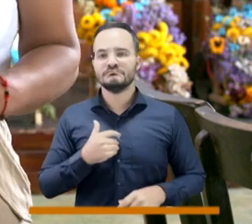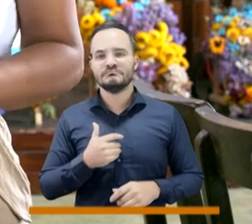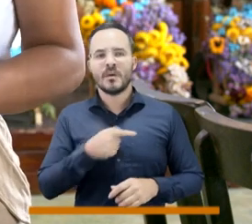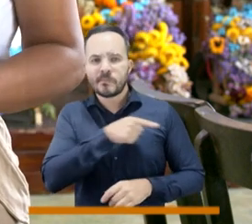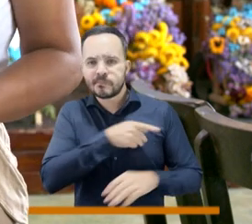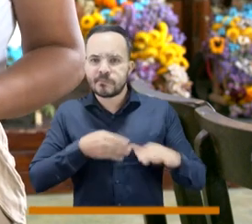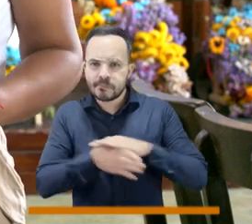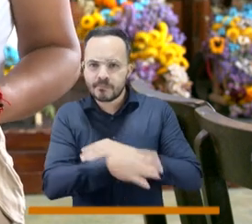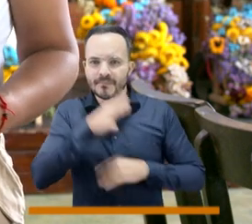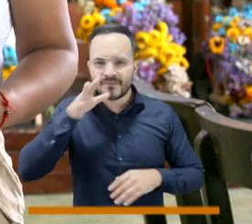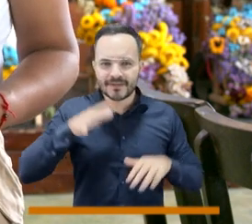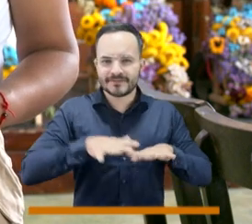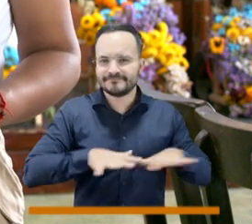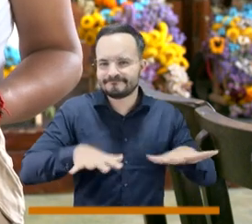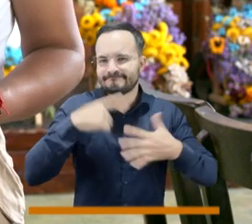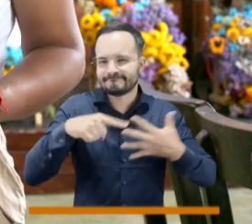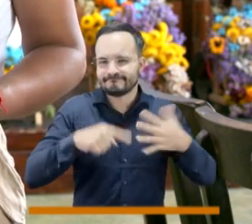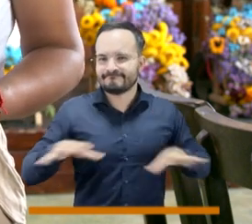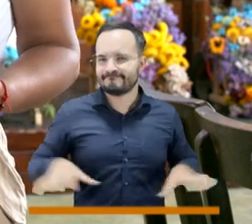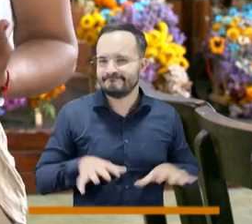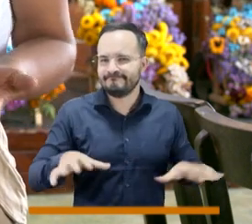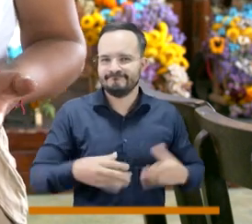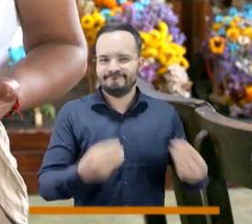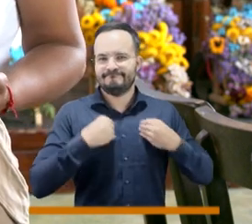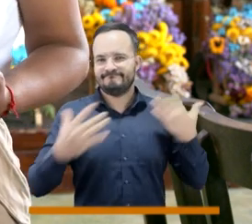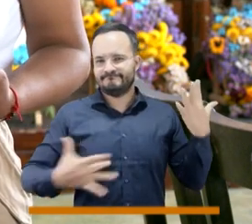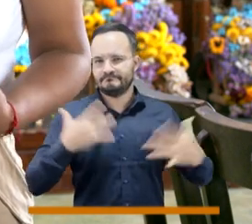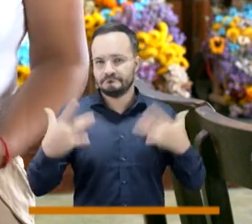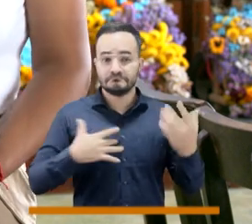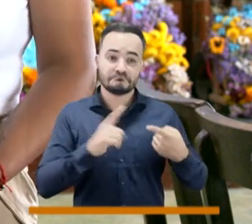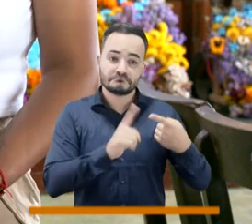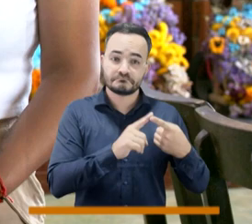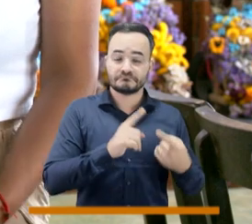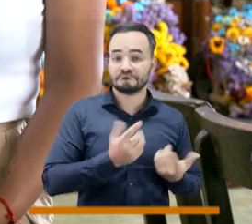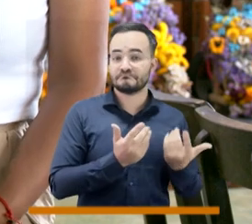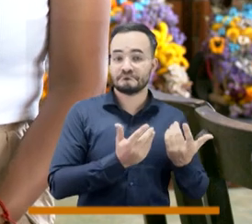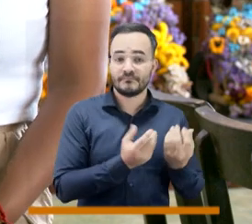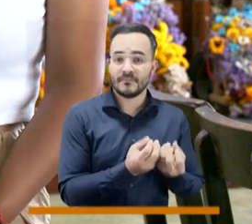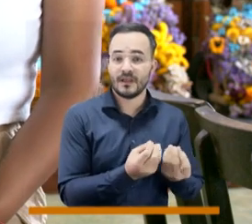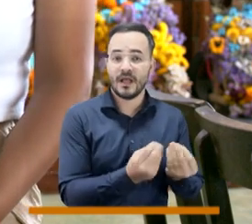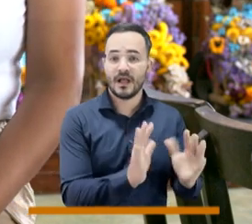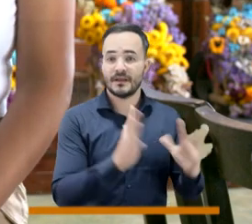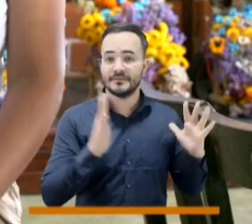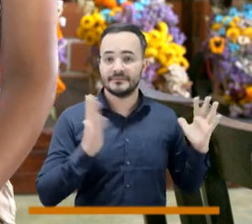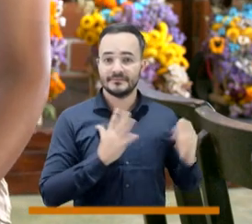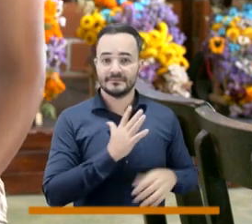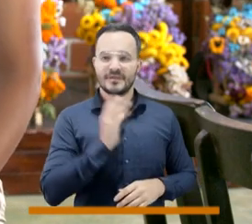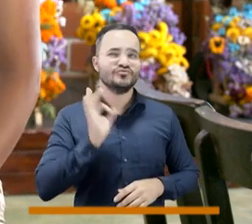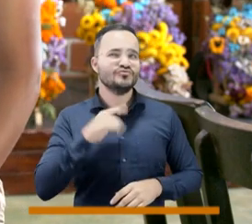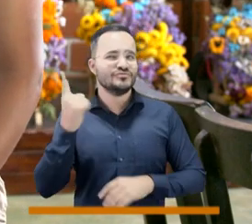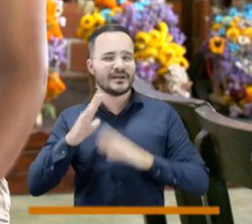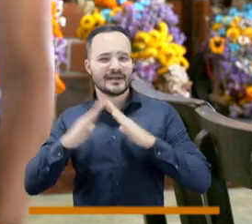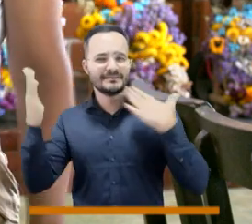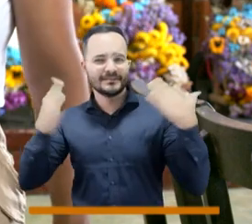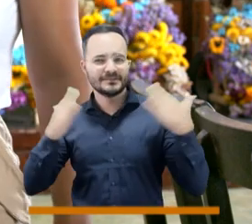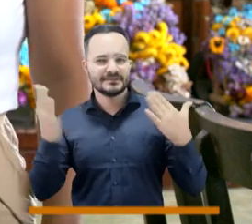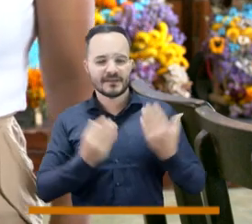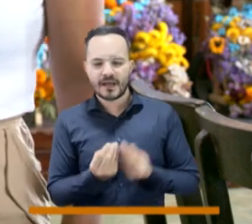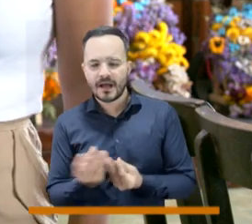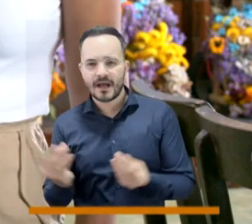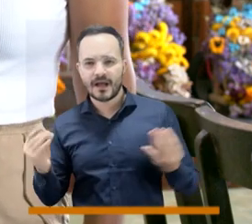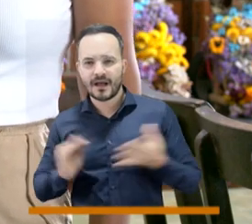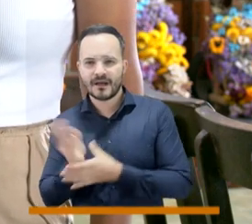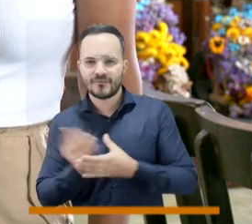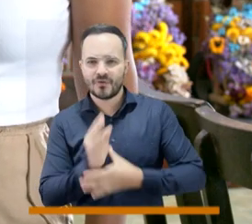con diferentes atracciones en nuestra finca. Dentro de ellas están los jardines ornamentales, que son los típicos de las casas campesinas.